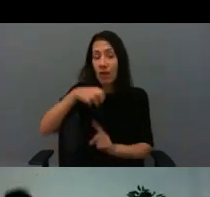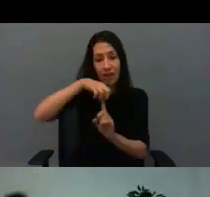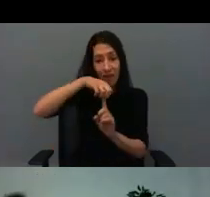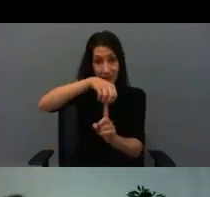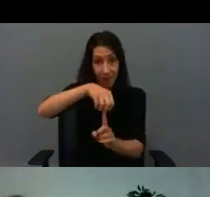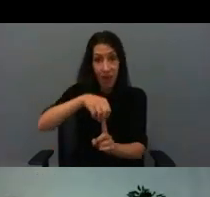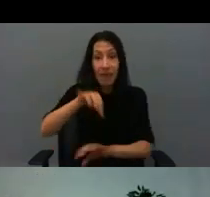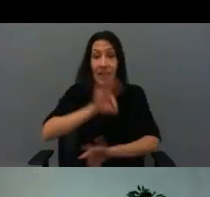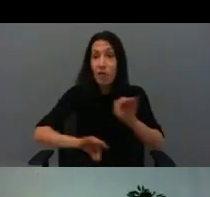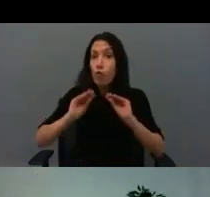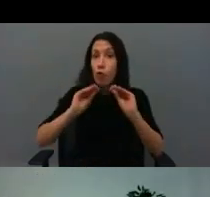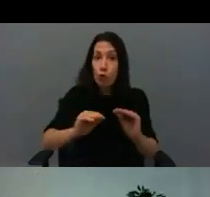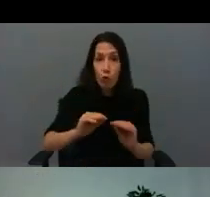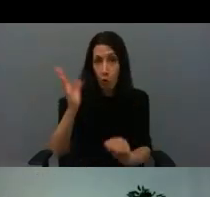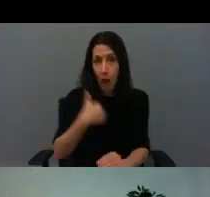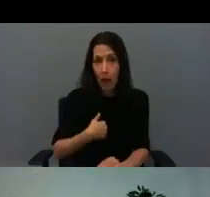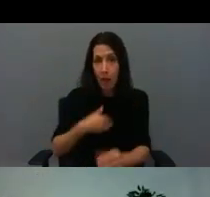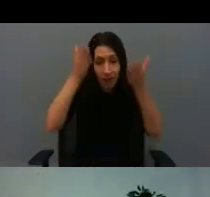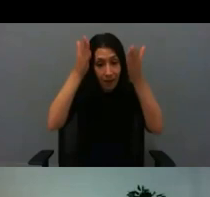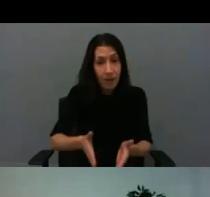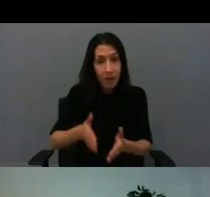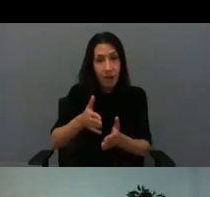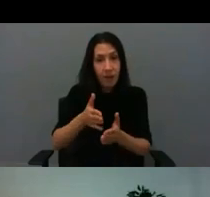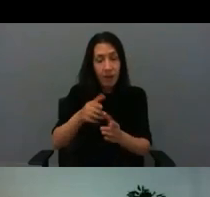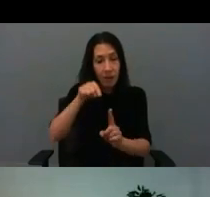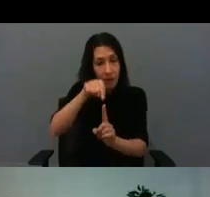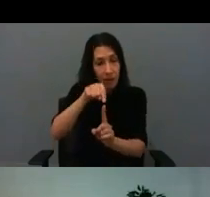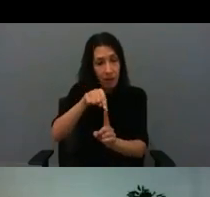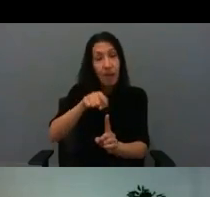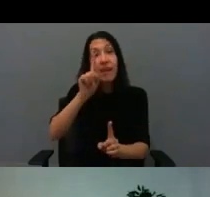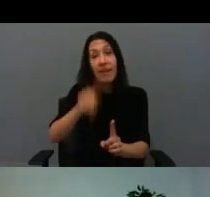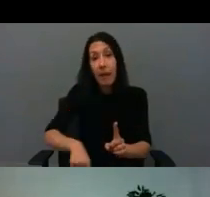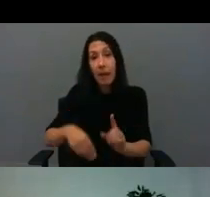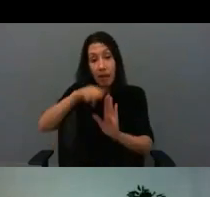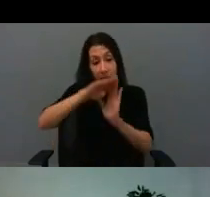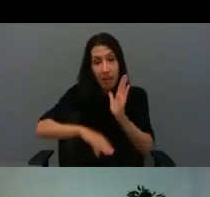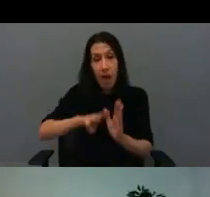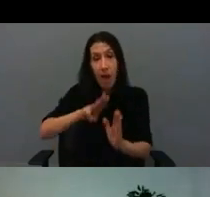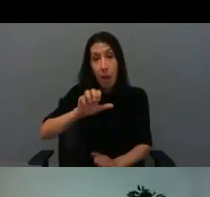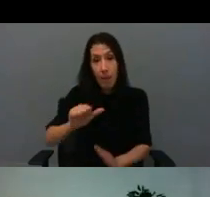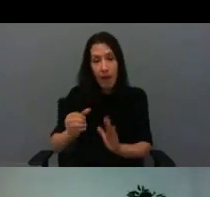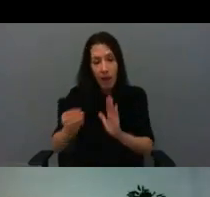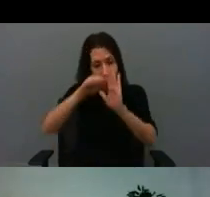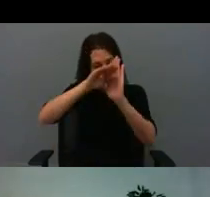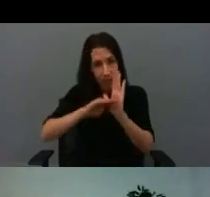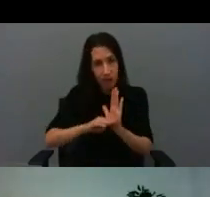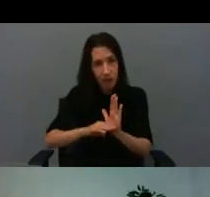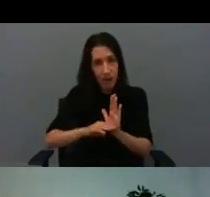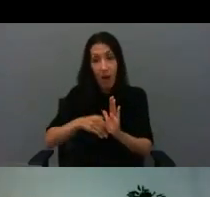decisiones de la persona en el centro y el propio PIA se configura de esta manera, no